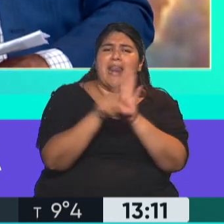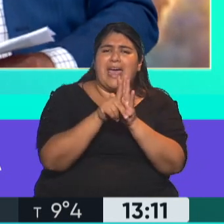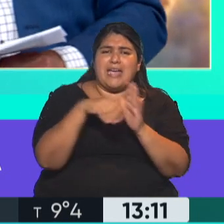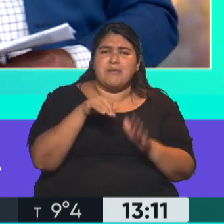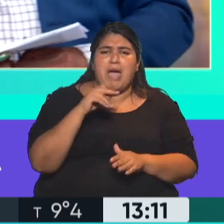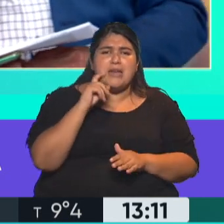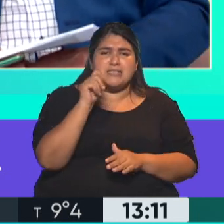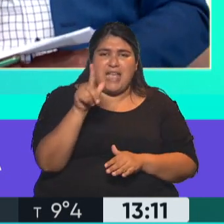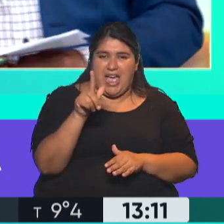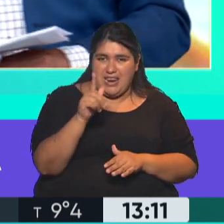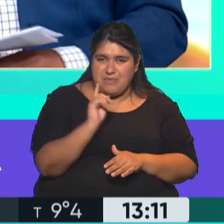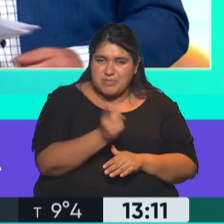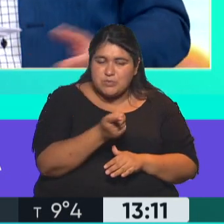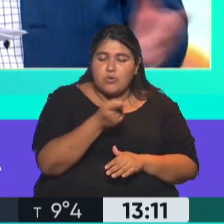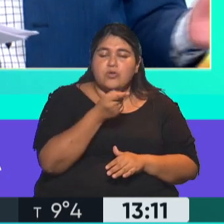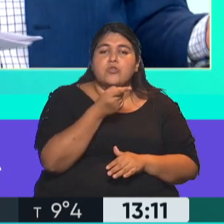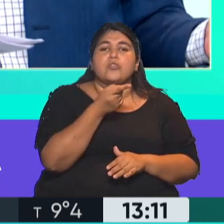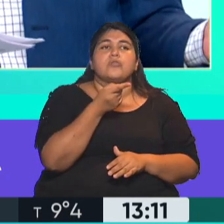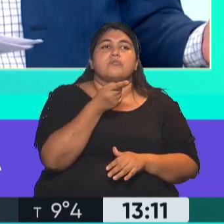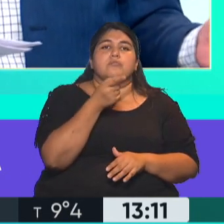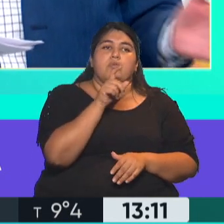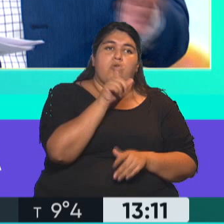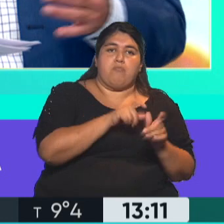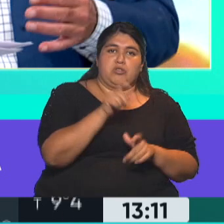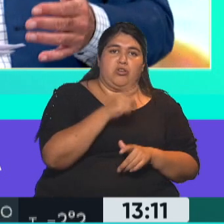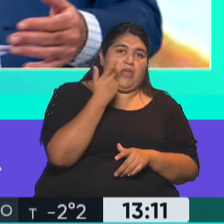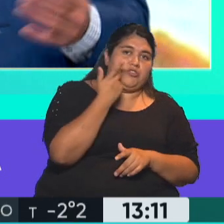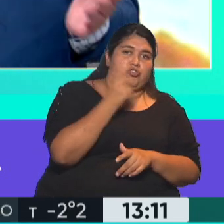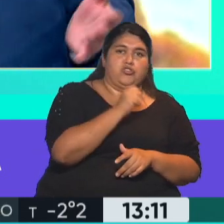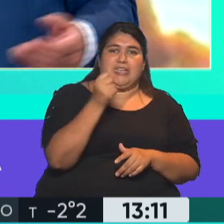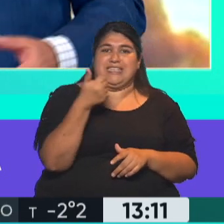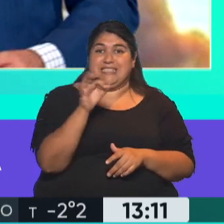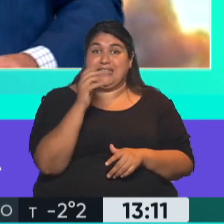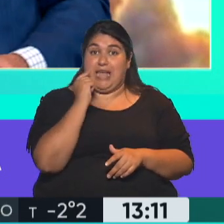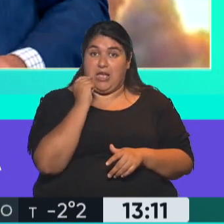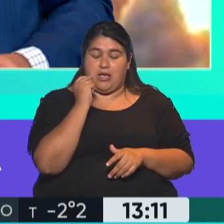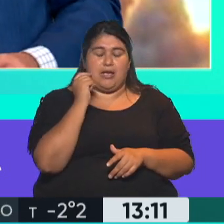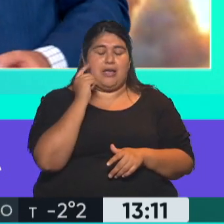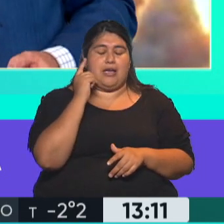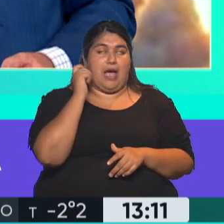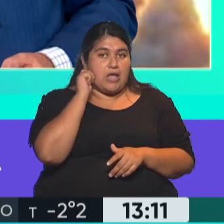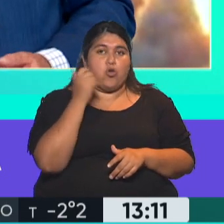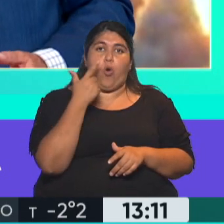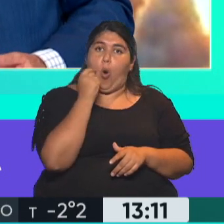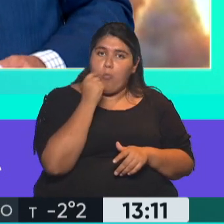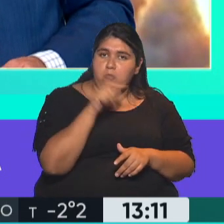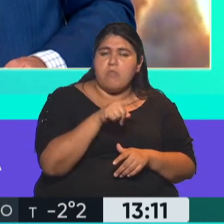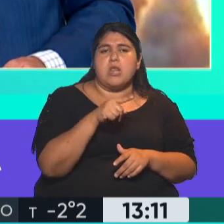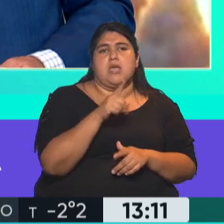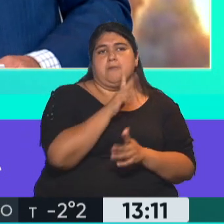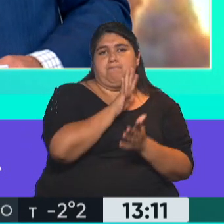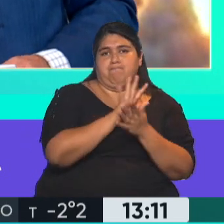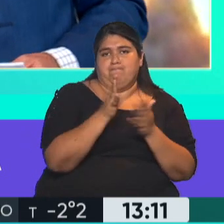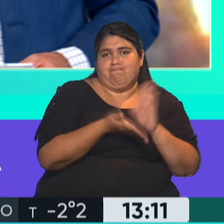impuesta por el presidente de Ucrania, que los hombres entre los 18 y los 60 años no pueden partir de Ucrania, se tienen que quedar